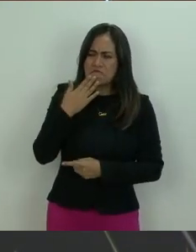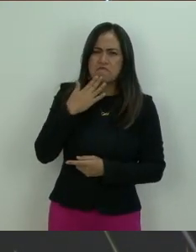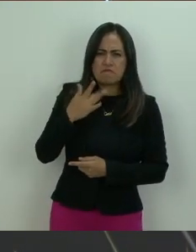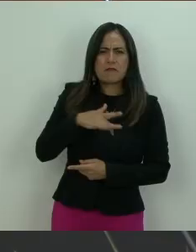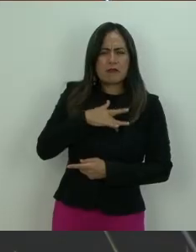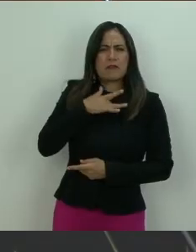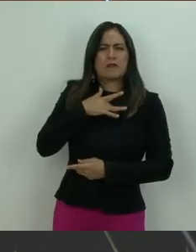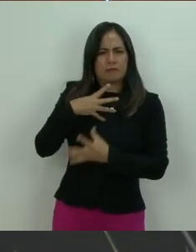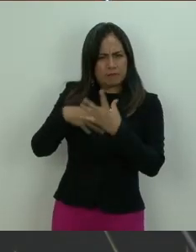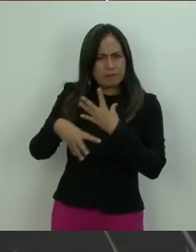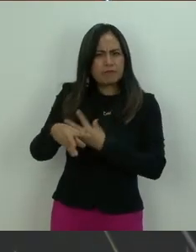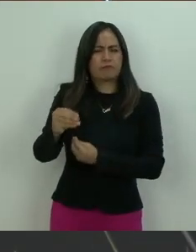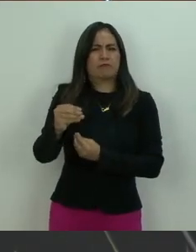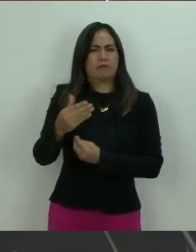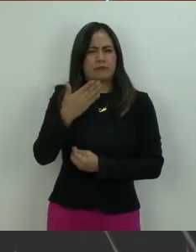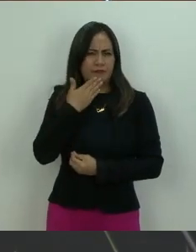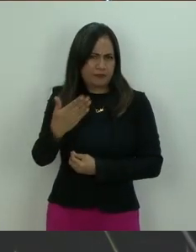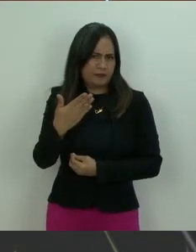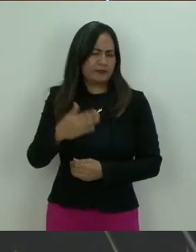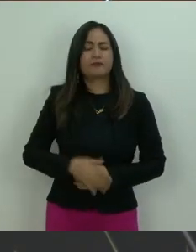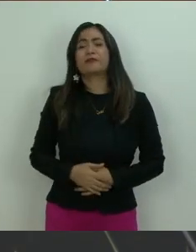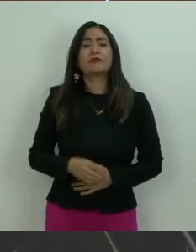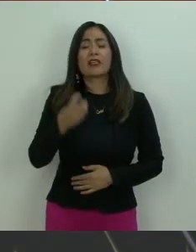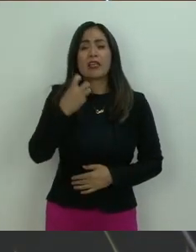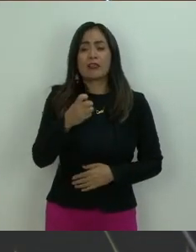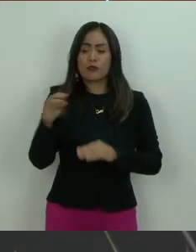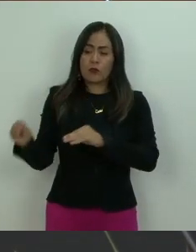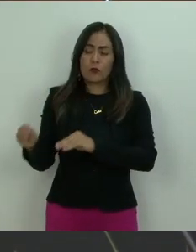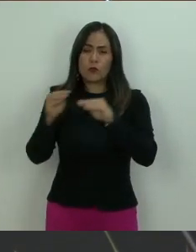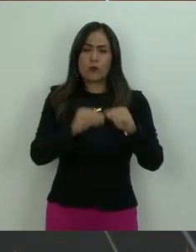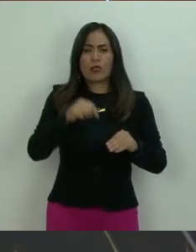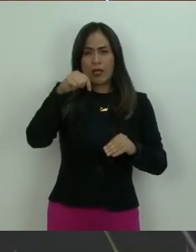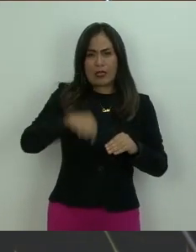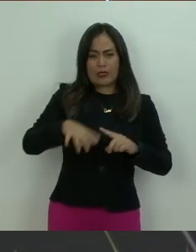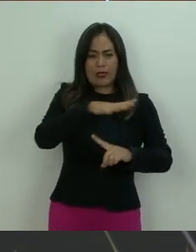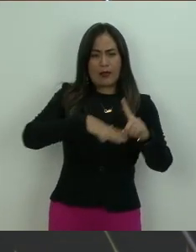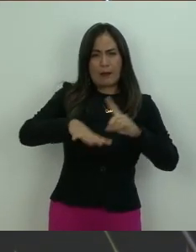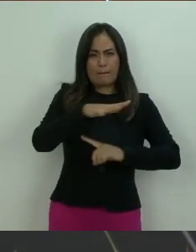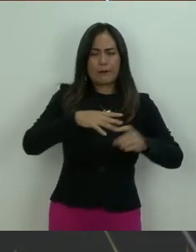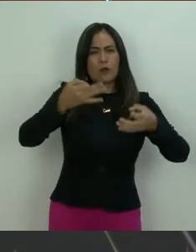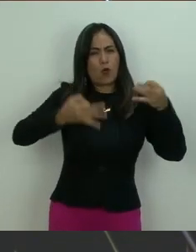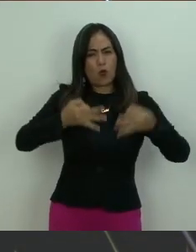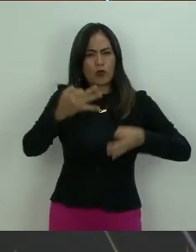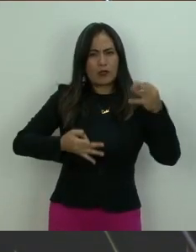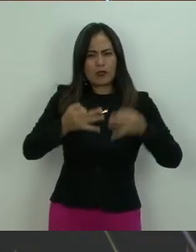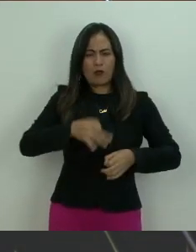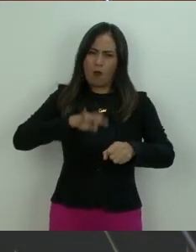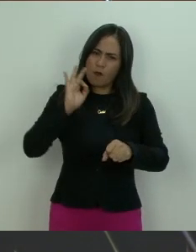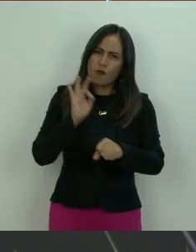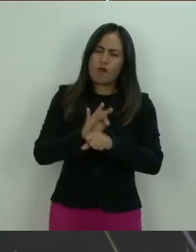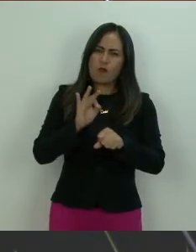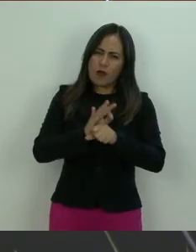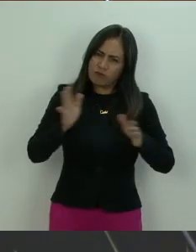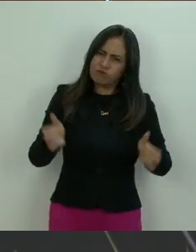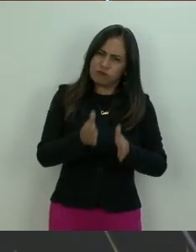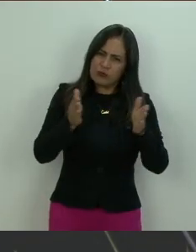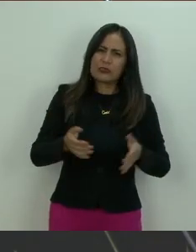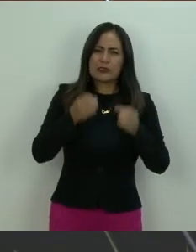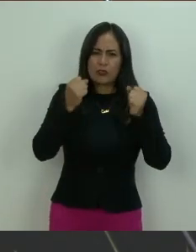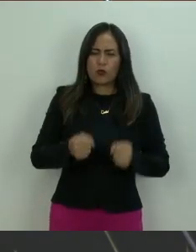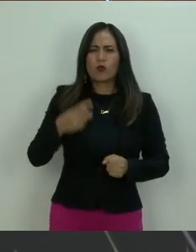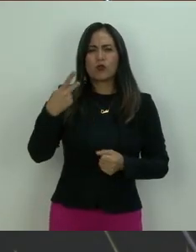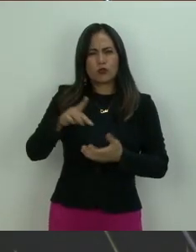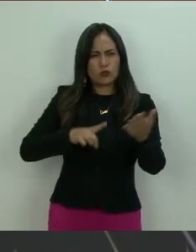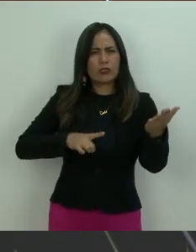empatía. Trasladar esta circunstancia a la esfera jurídica supone defender, proteger y garantizar los derechos de los demás